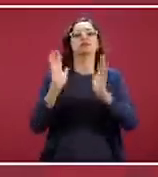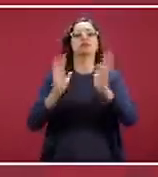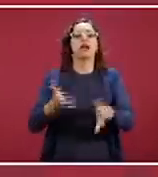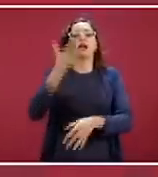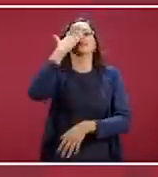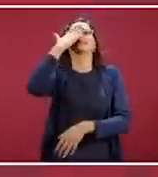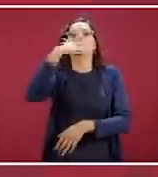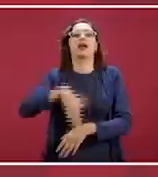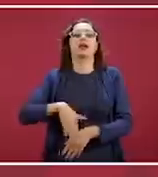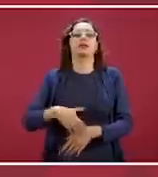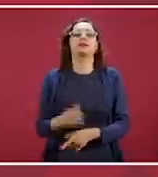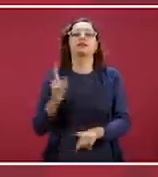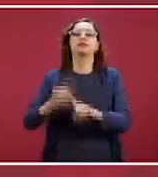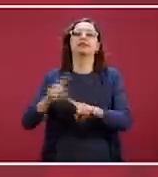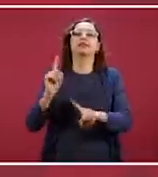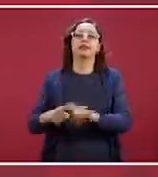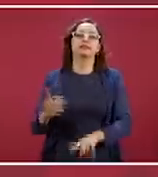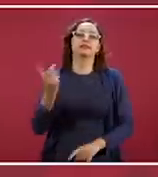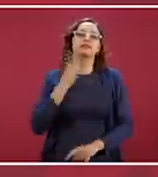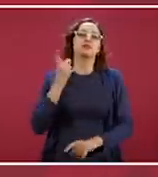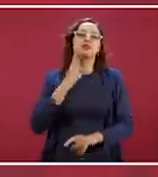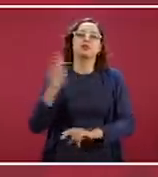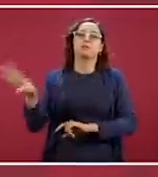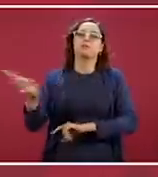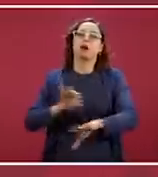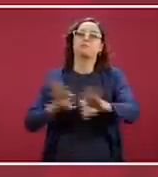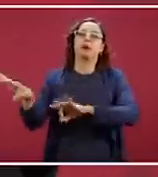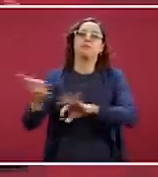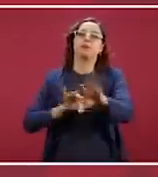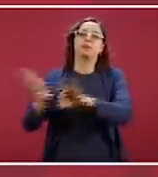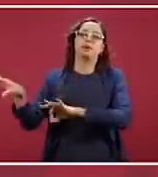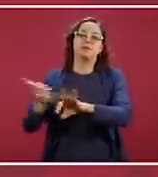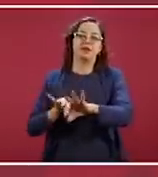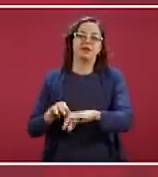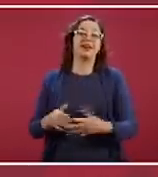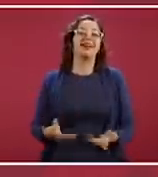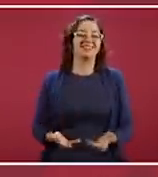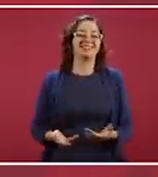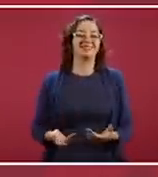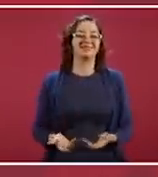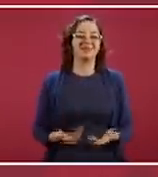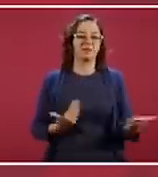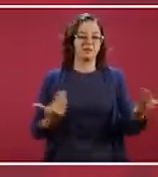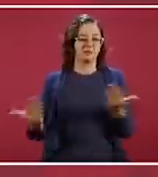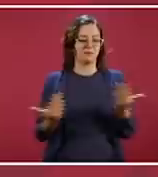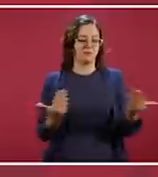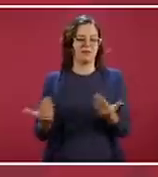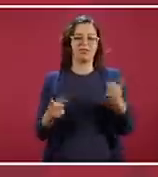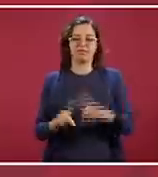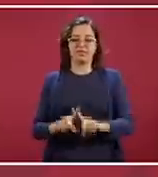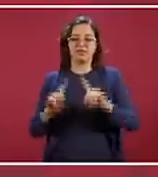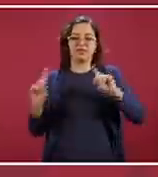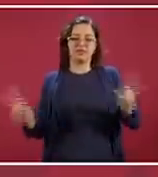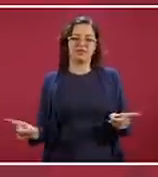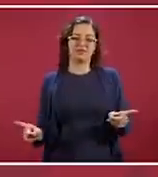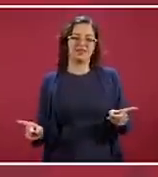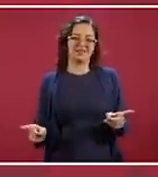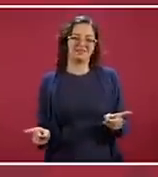quién iba a ser diputado. Pues esa era la diferencia entre